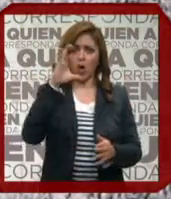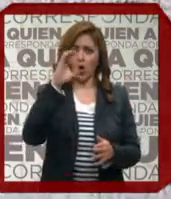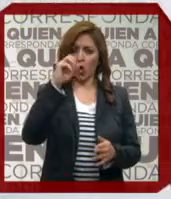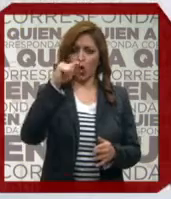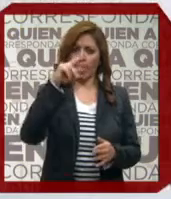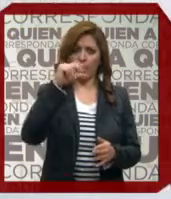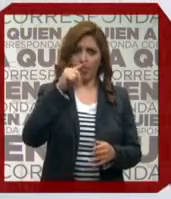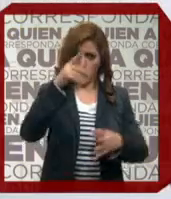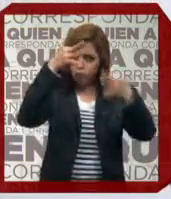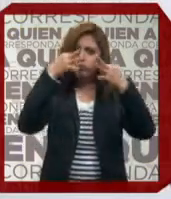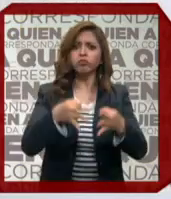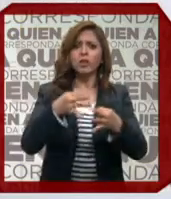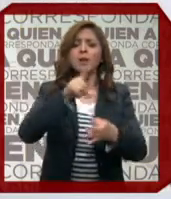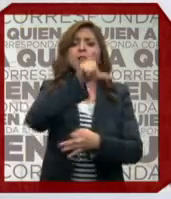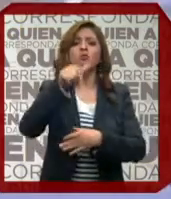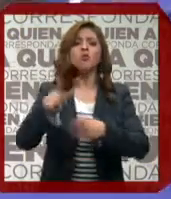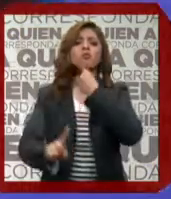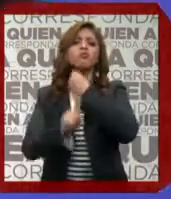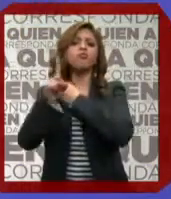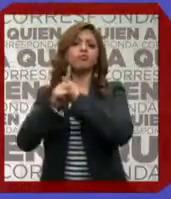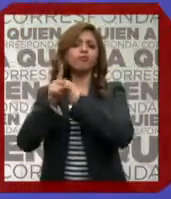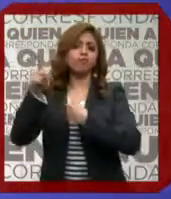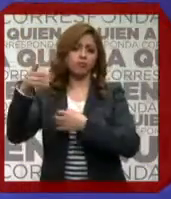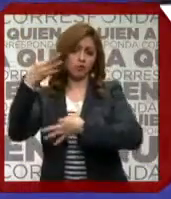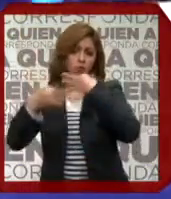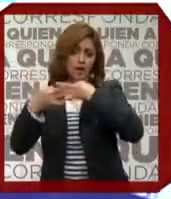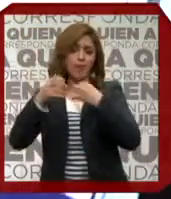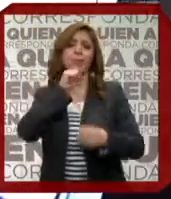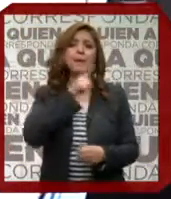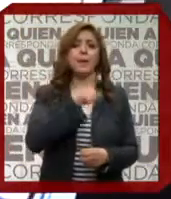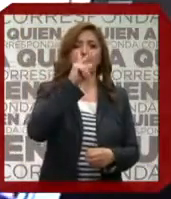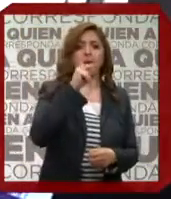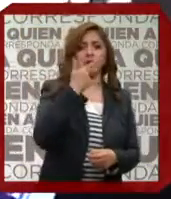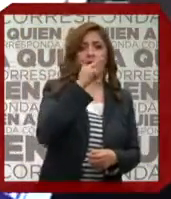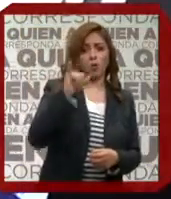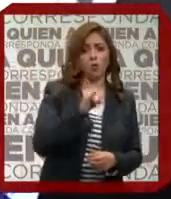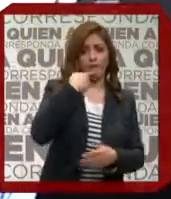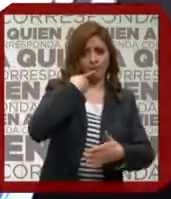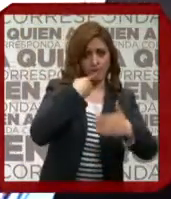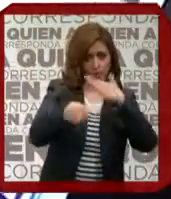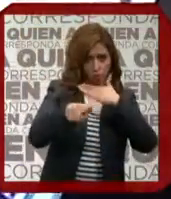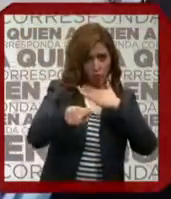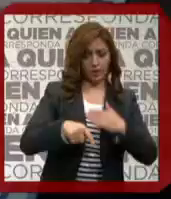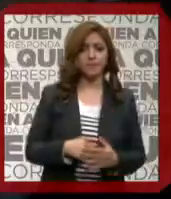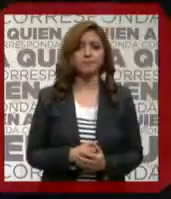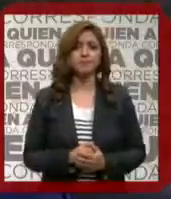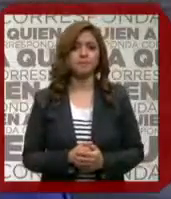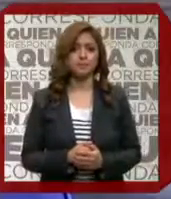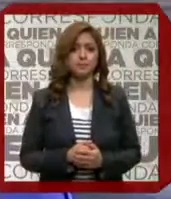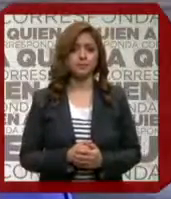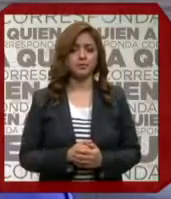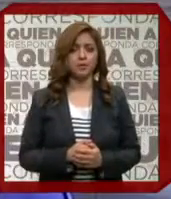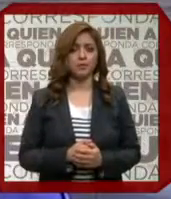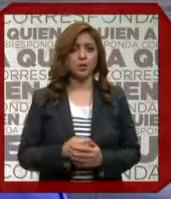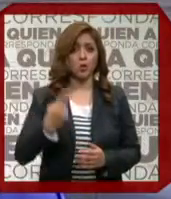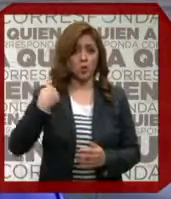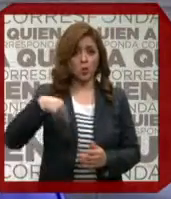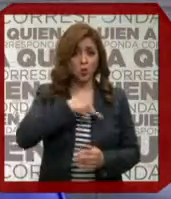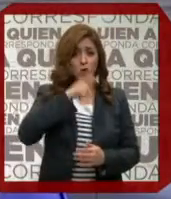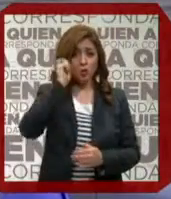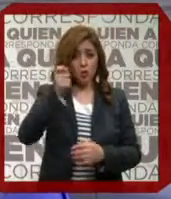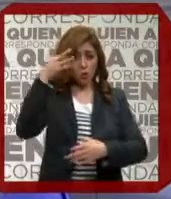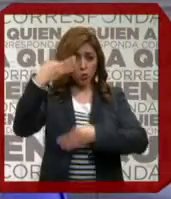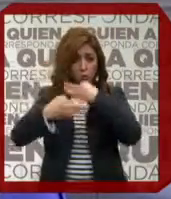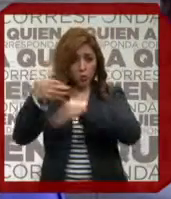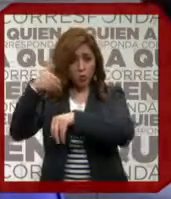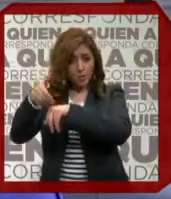original, por lo que iniciaron un juicio civil y una denuncia en la Procuraduría Capitalina. Nosotros llevamos un juicio en el juzgado